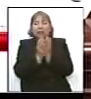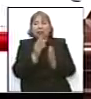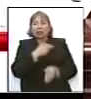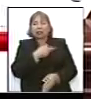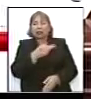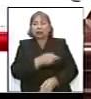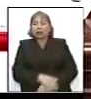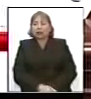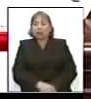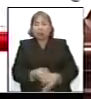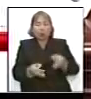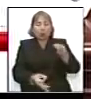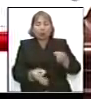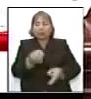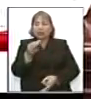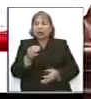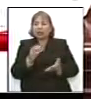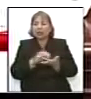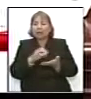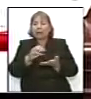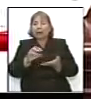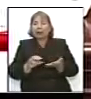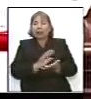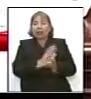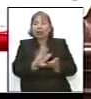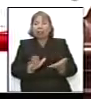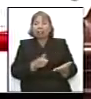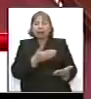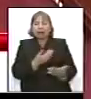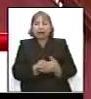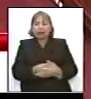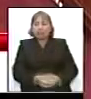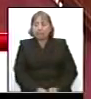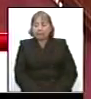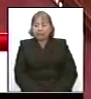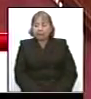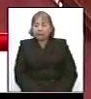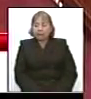policiales, judiciales y a la población en general.